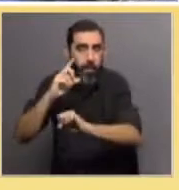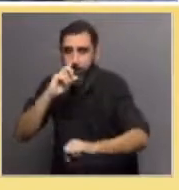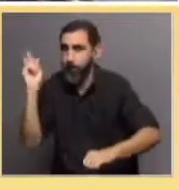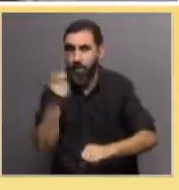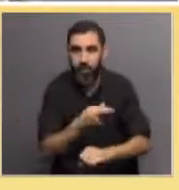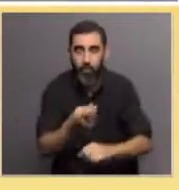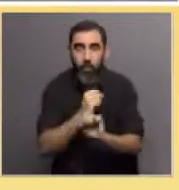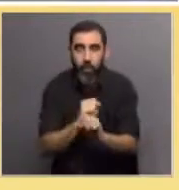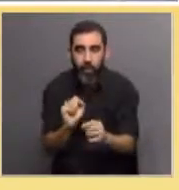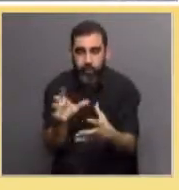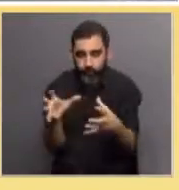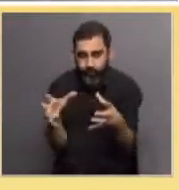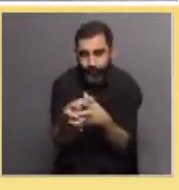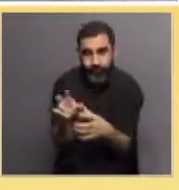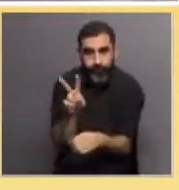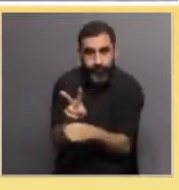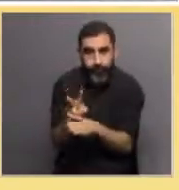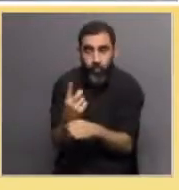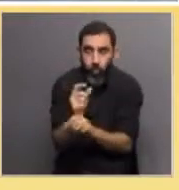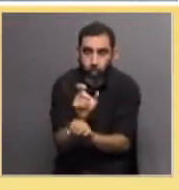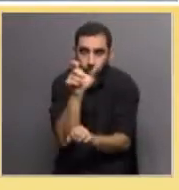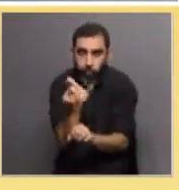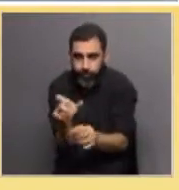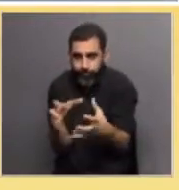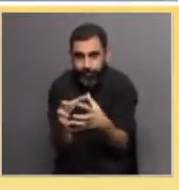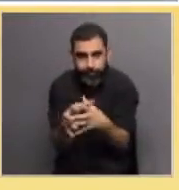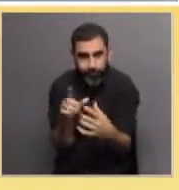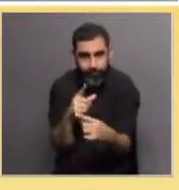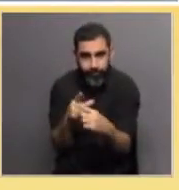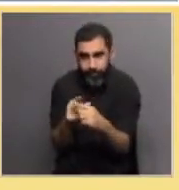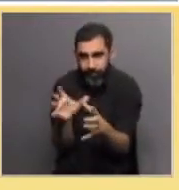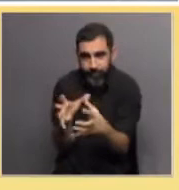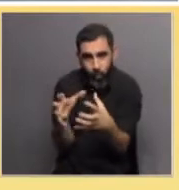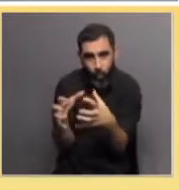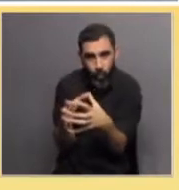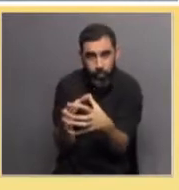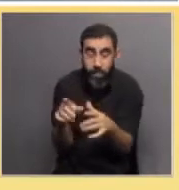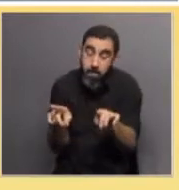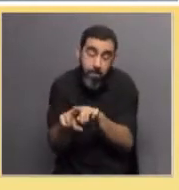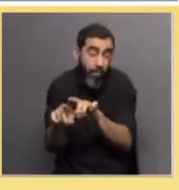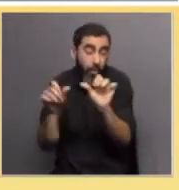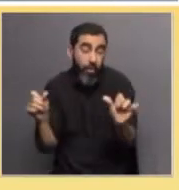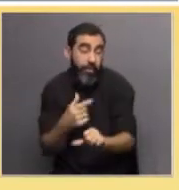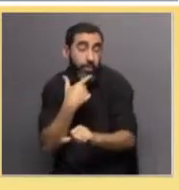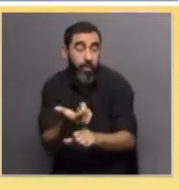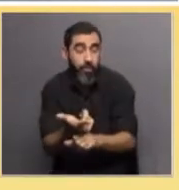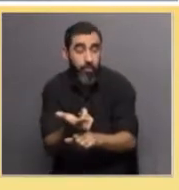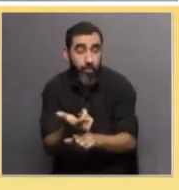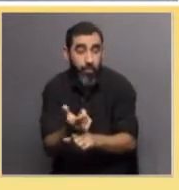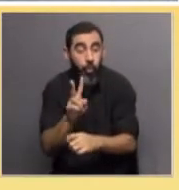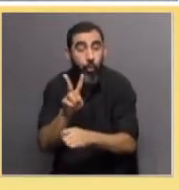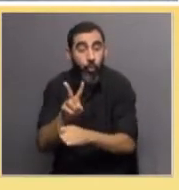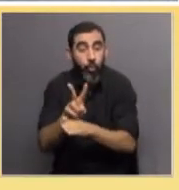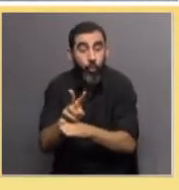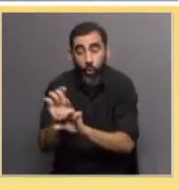poder intentar contener a un posible brote con esa variante de la misma manera que se controlaron